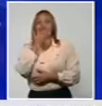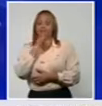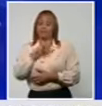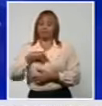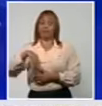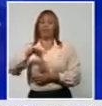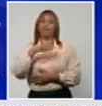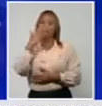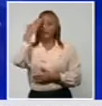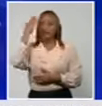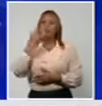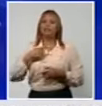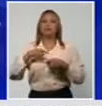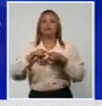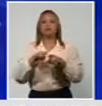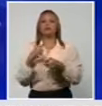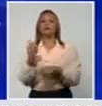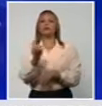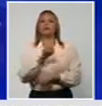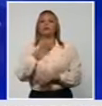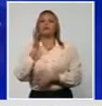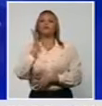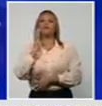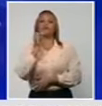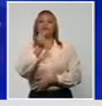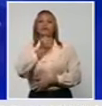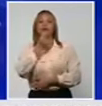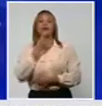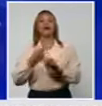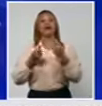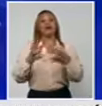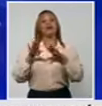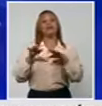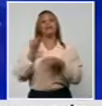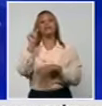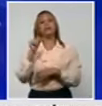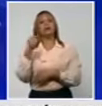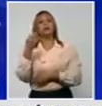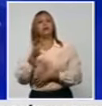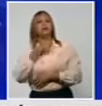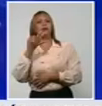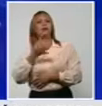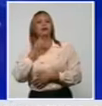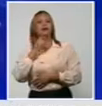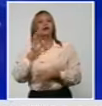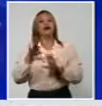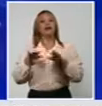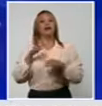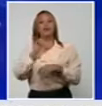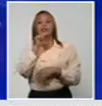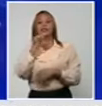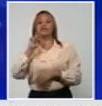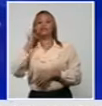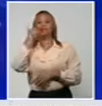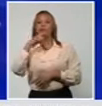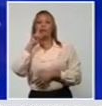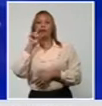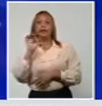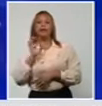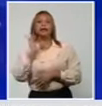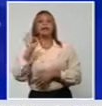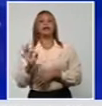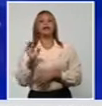esta mañana en nuestra conferencia de prensa. Y muchas personas nos dicen, bueno, hay casos que el doctor Francisco Durán pues reporta positivos y que